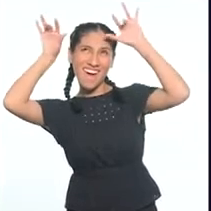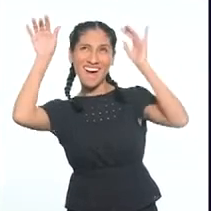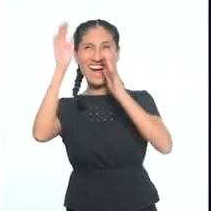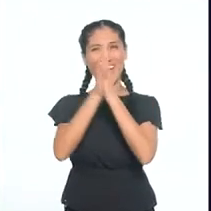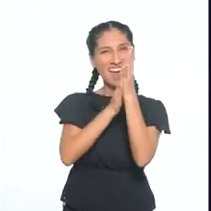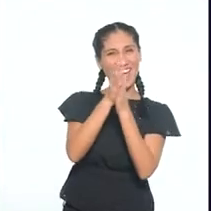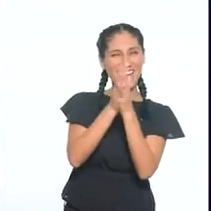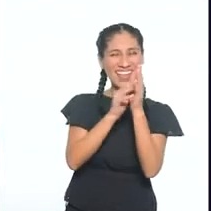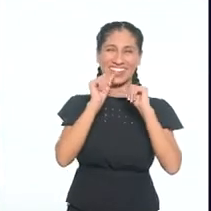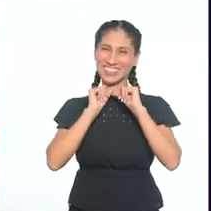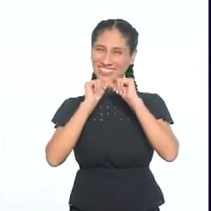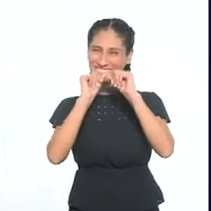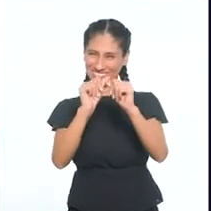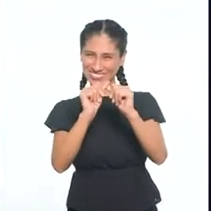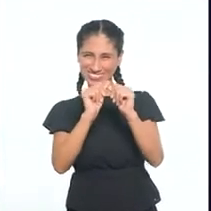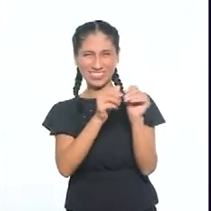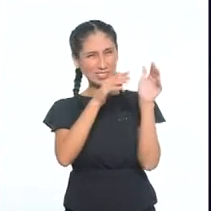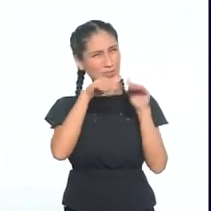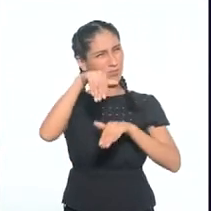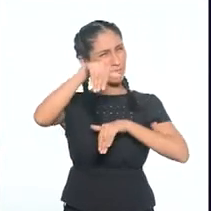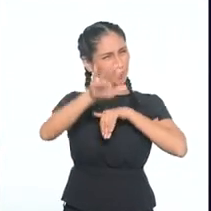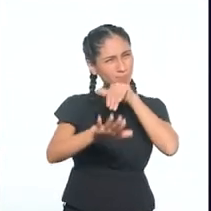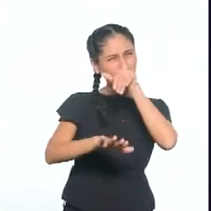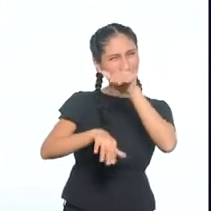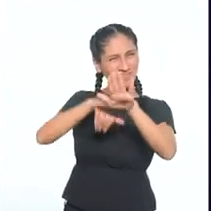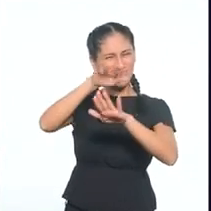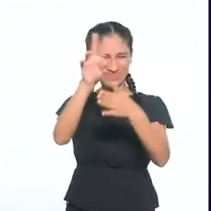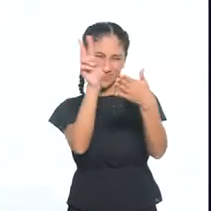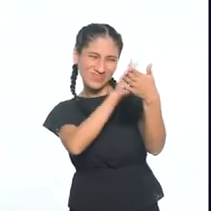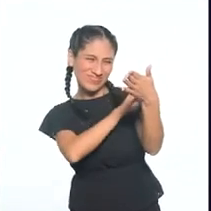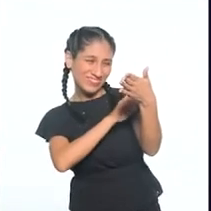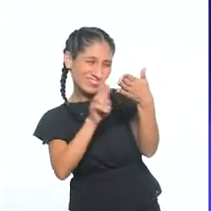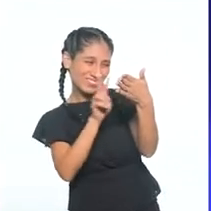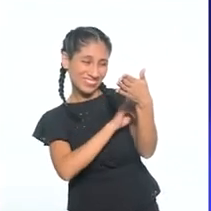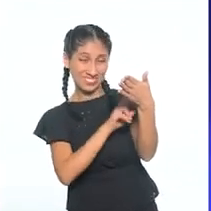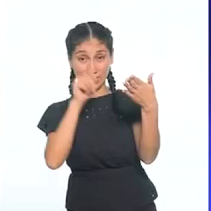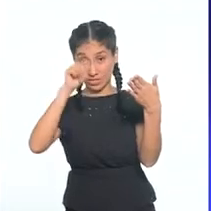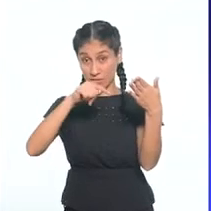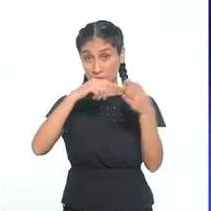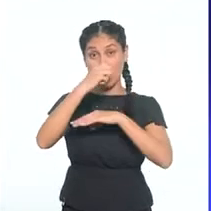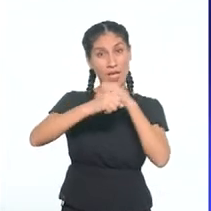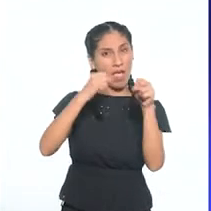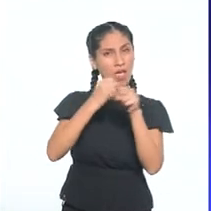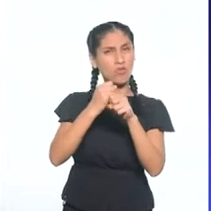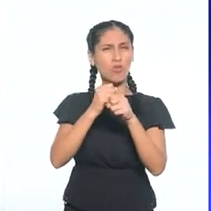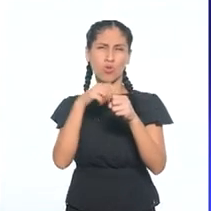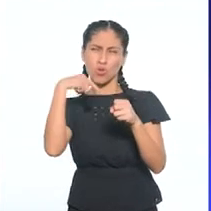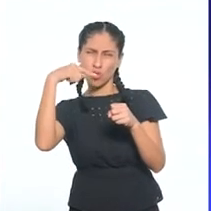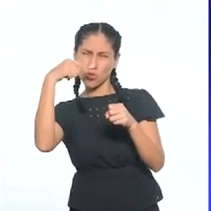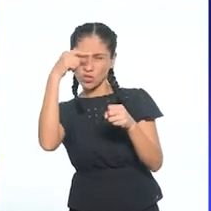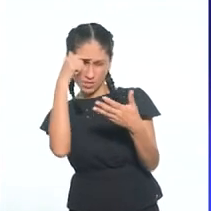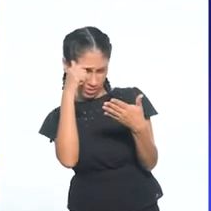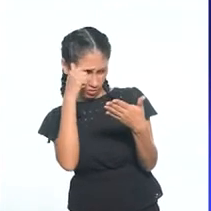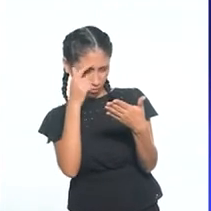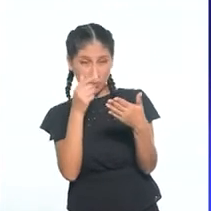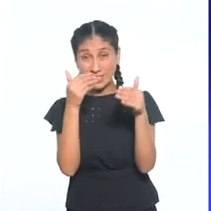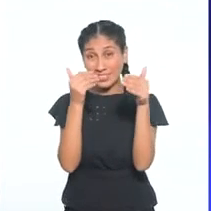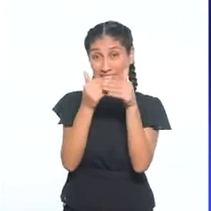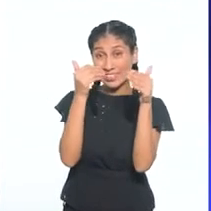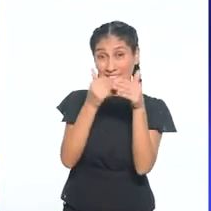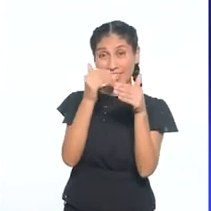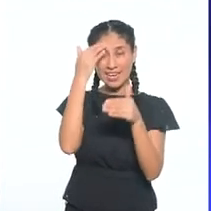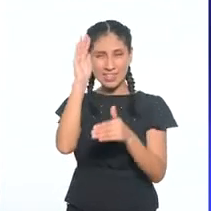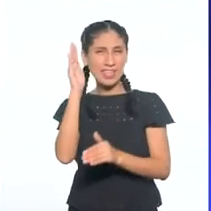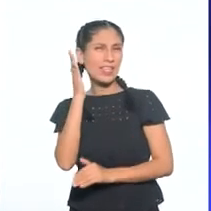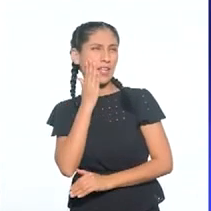soñar y continuar nuestro camino como lectoras y lectores estos días del año conforme se acerca el día de